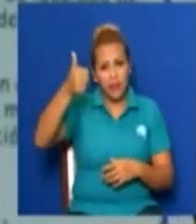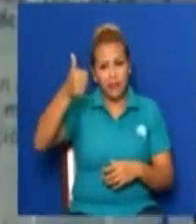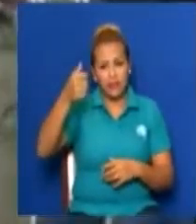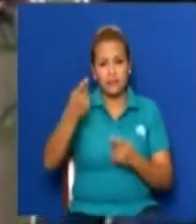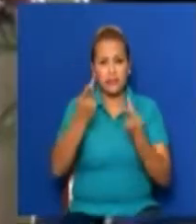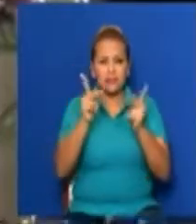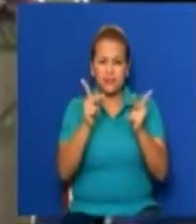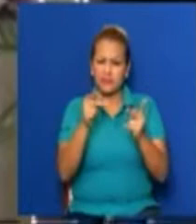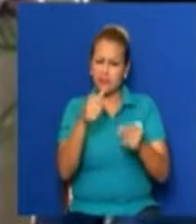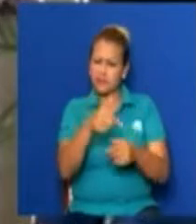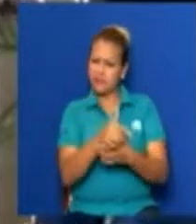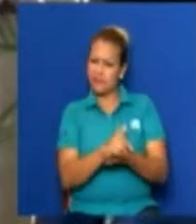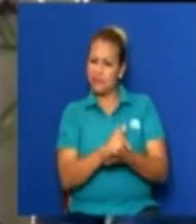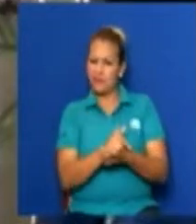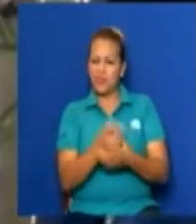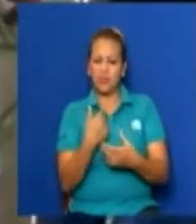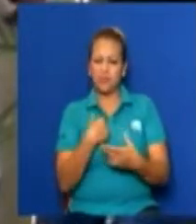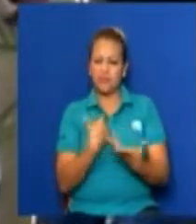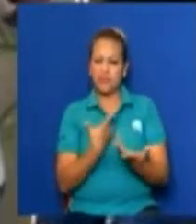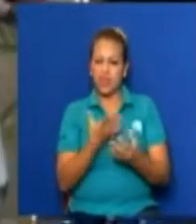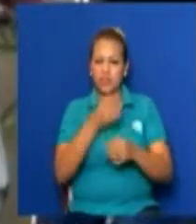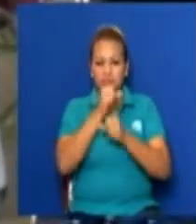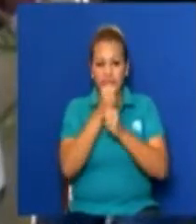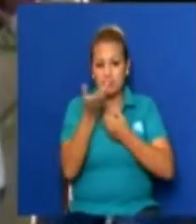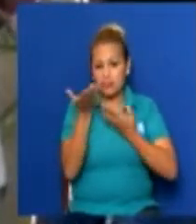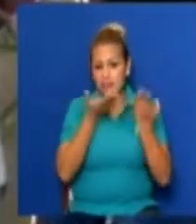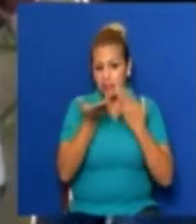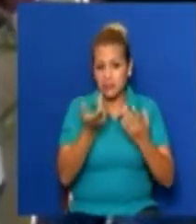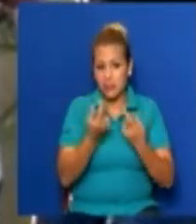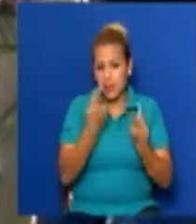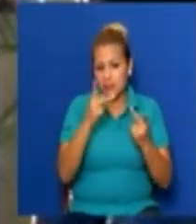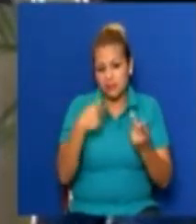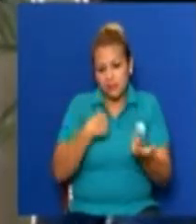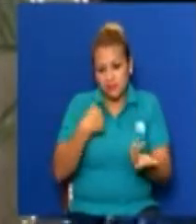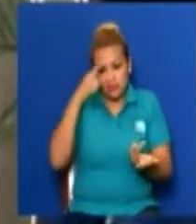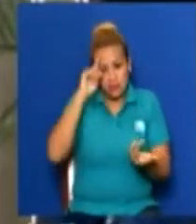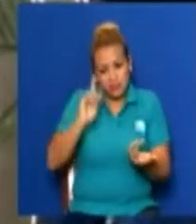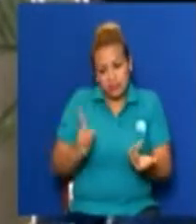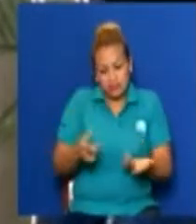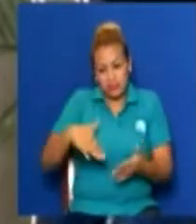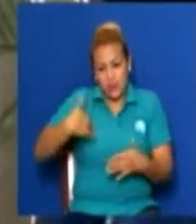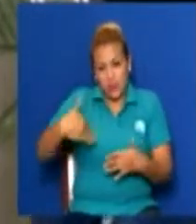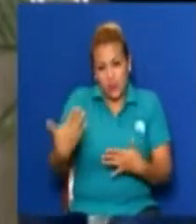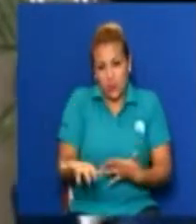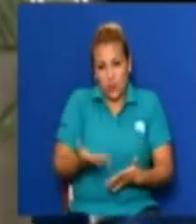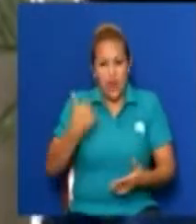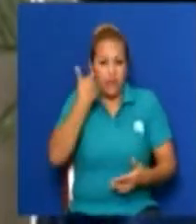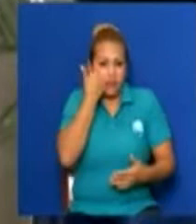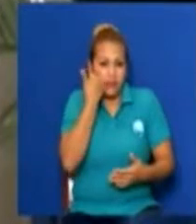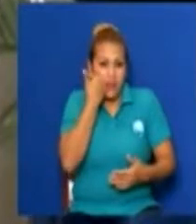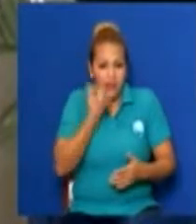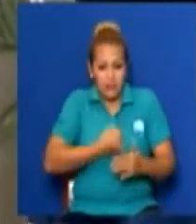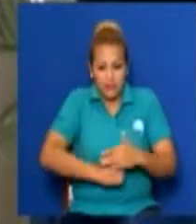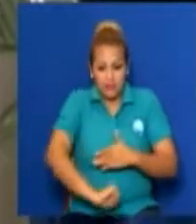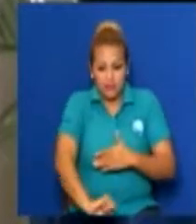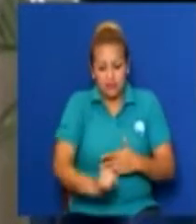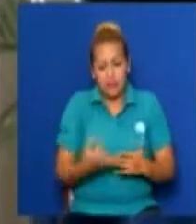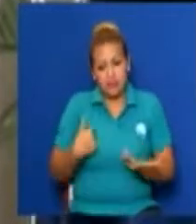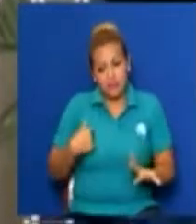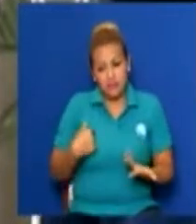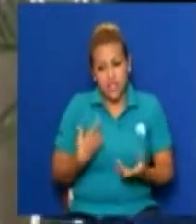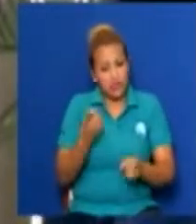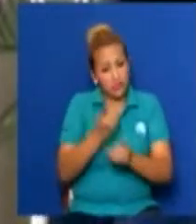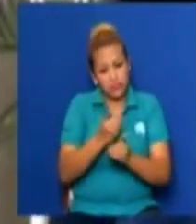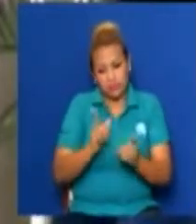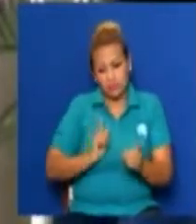tener desconfianza porque yo no sé cuándo mi niño se va a enfermar y yo tengo que ir a cuidar a mi niño si